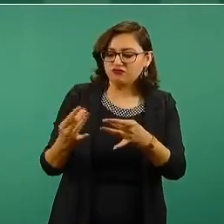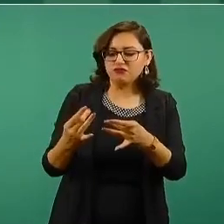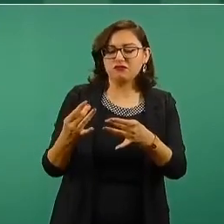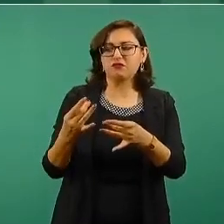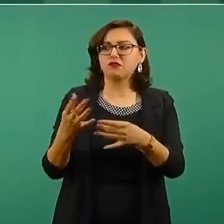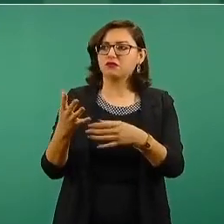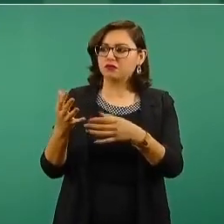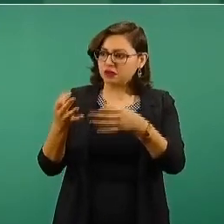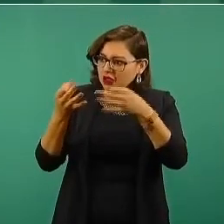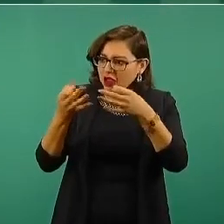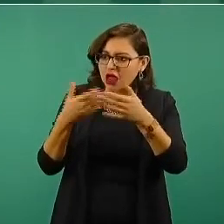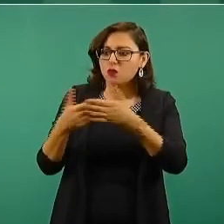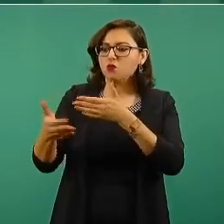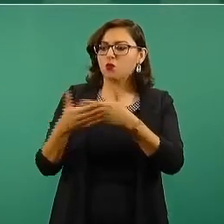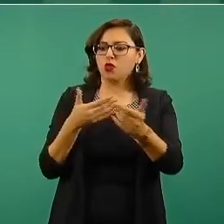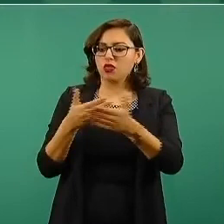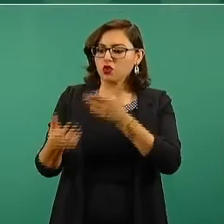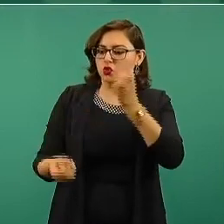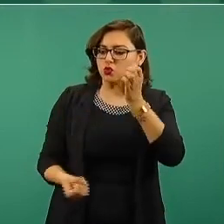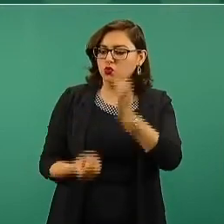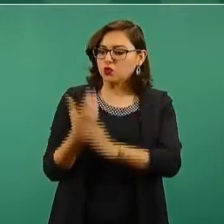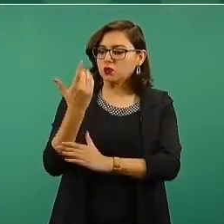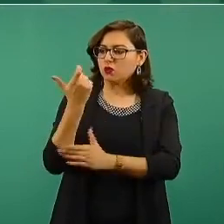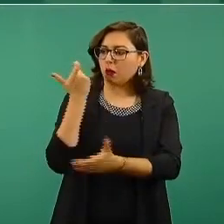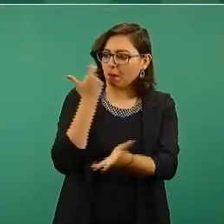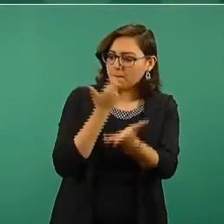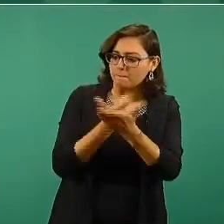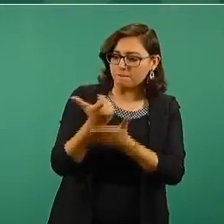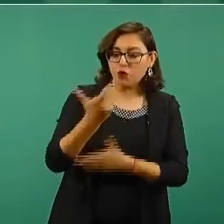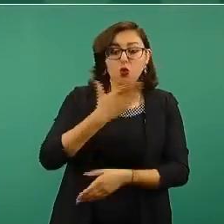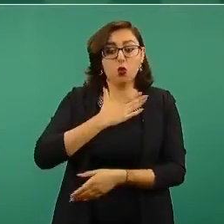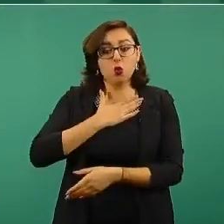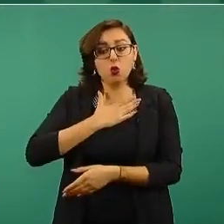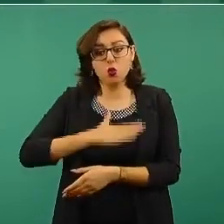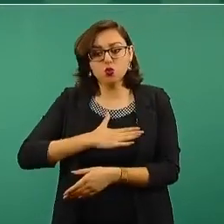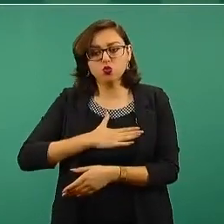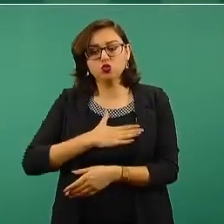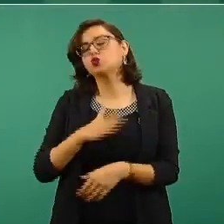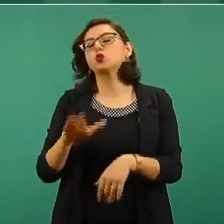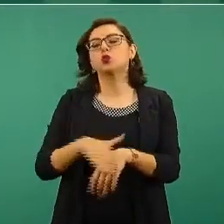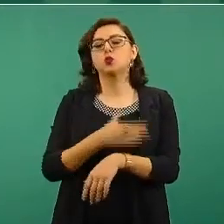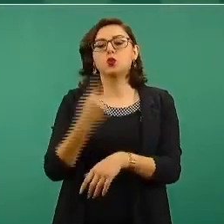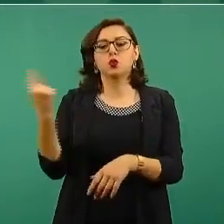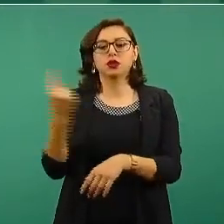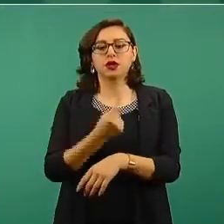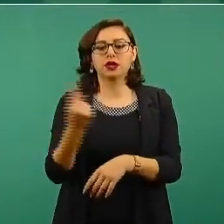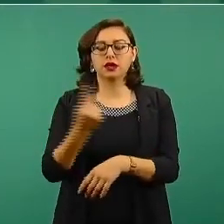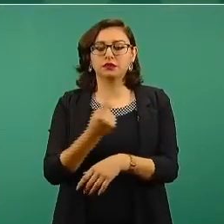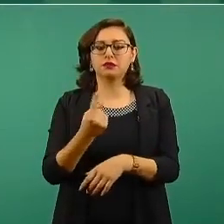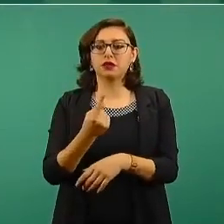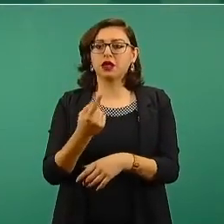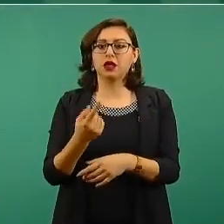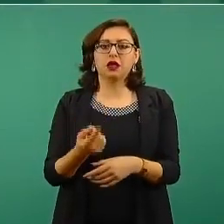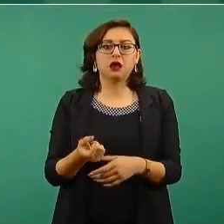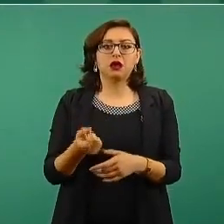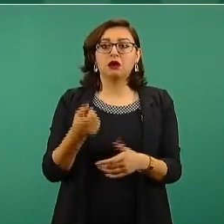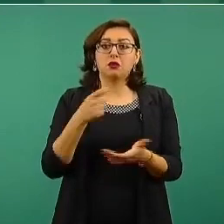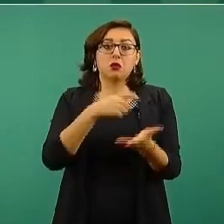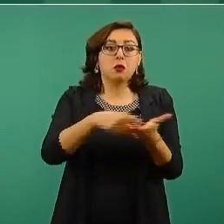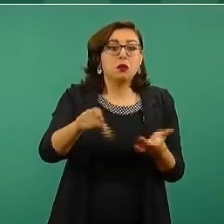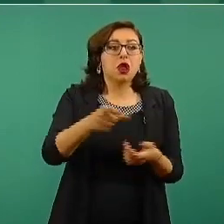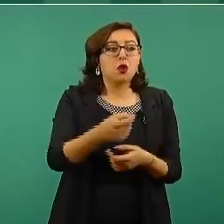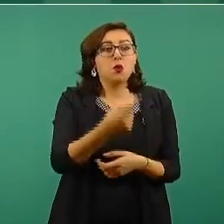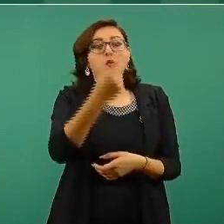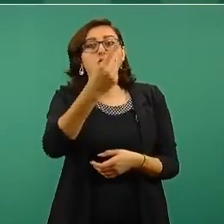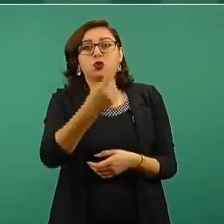tener la necesidad de comprarlos en mercado abierto, sino en forma consolidada. Y los siguientes